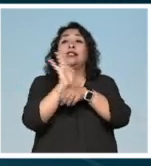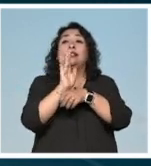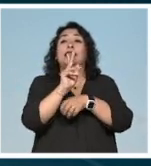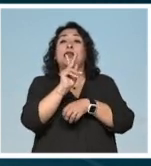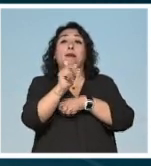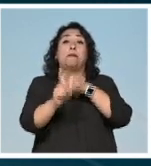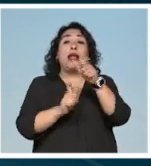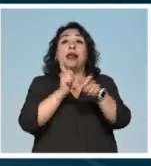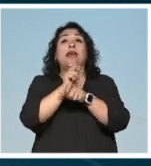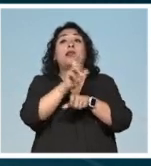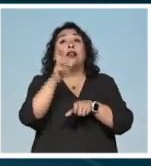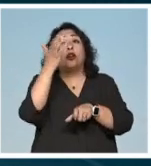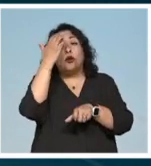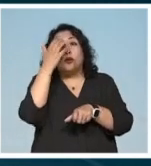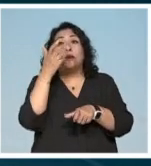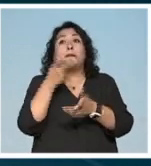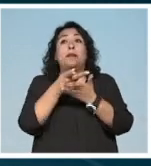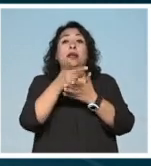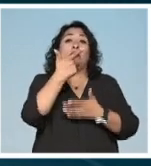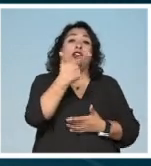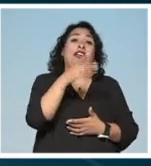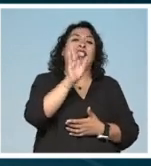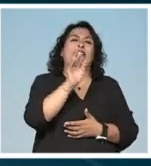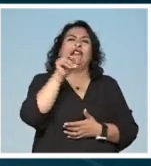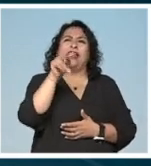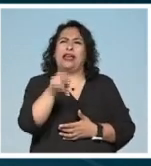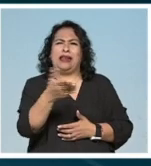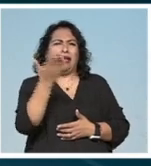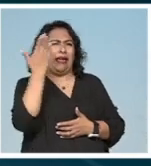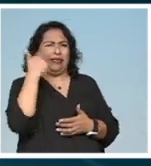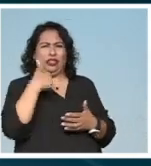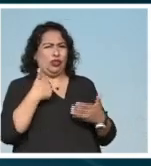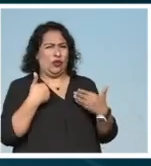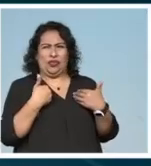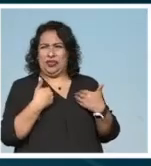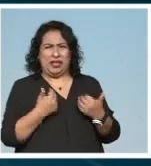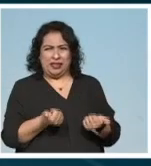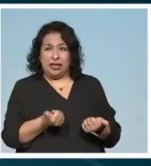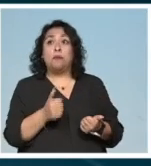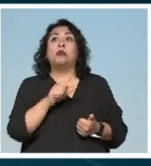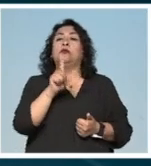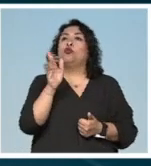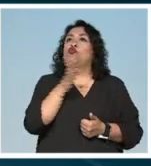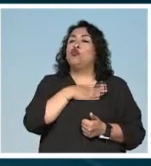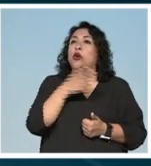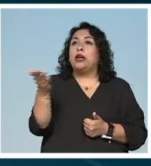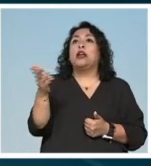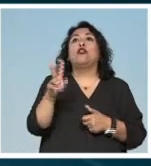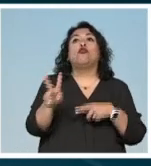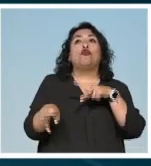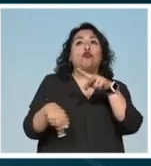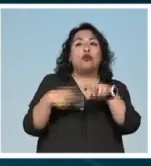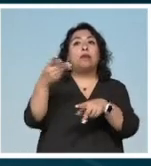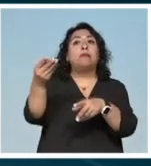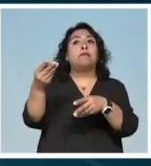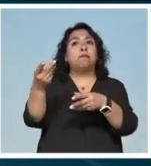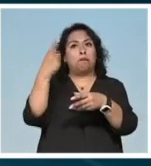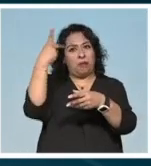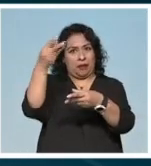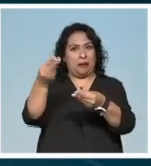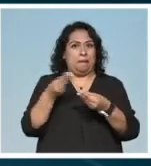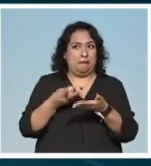reconocido a Sanctorum con el premio GFN. No entendía de qué se trataba hasta que afortunadamente me llevaron a recibir el premio,